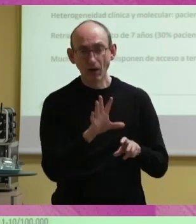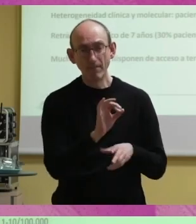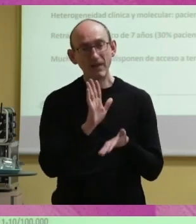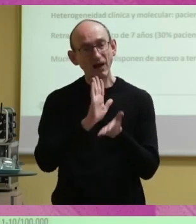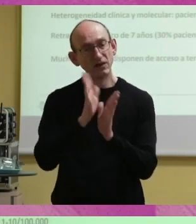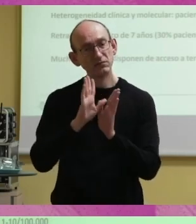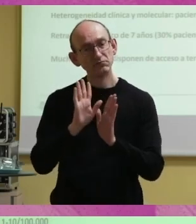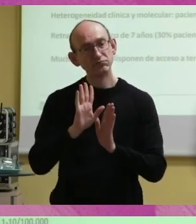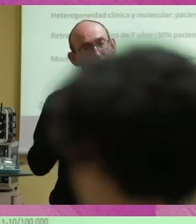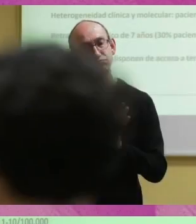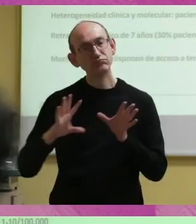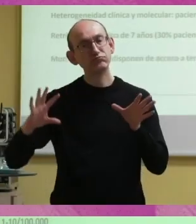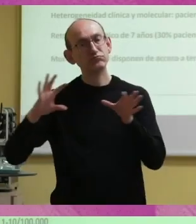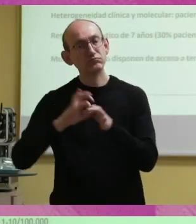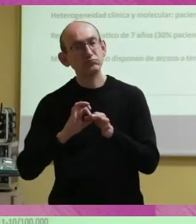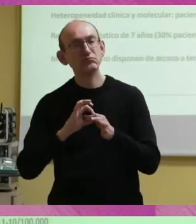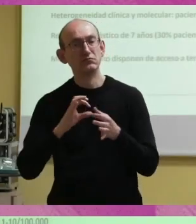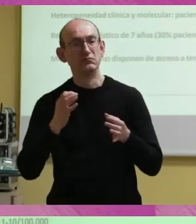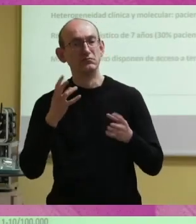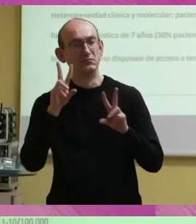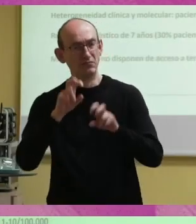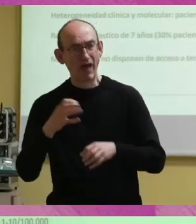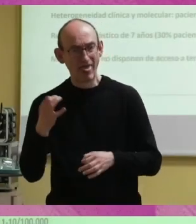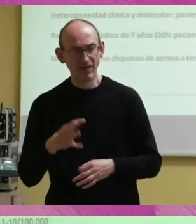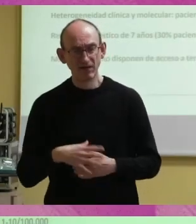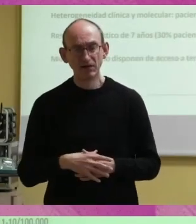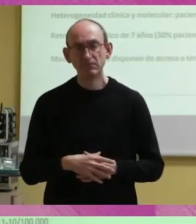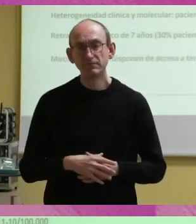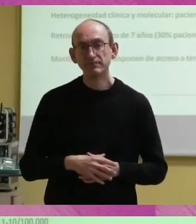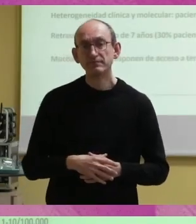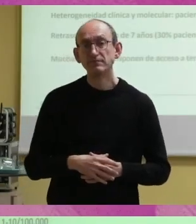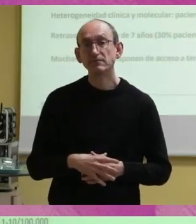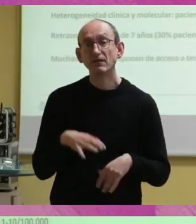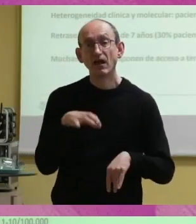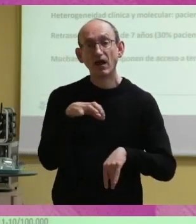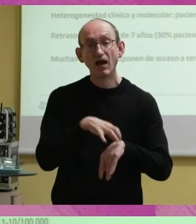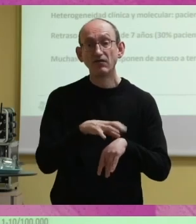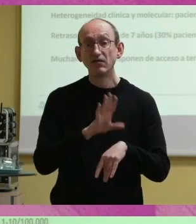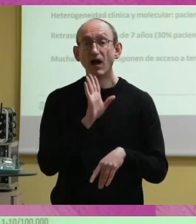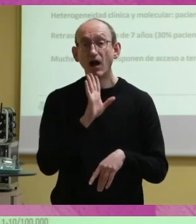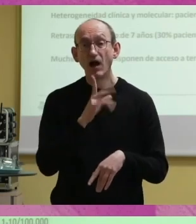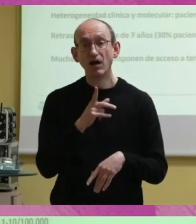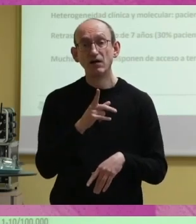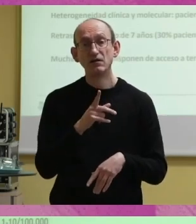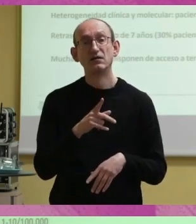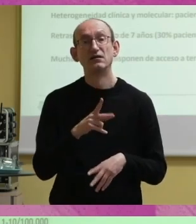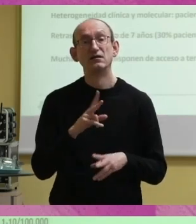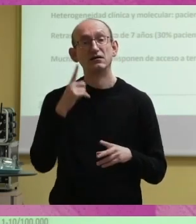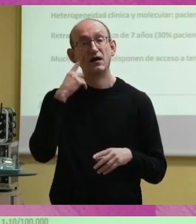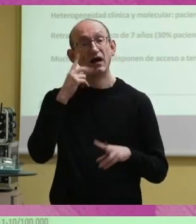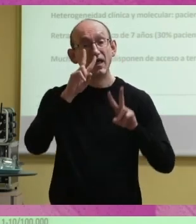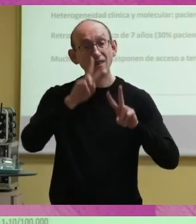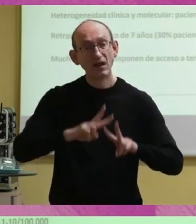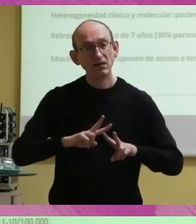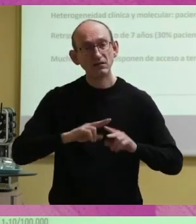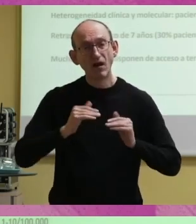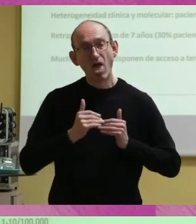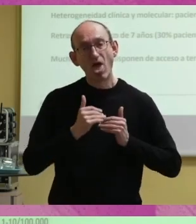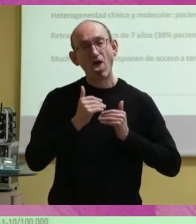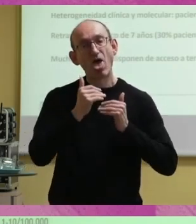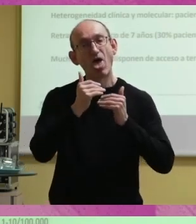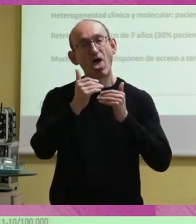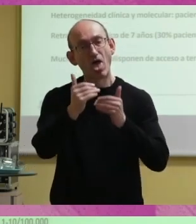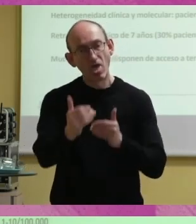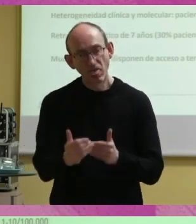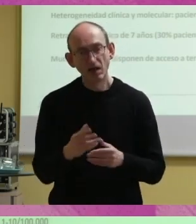tratamiento más idóneo, ¿no? Comparten muchas de estas enfermedades un retraso diagnóstico, desgraciadamente, ¿no? Porque hay